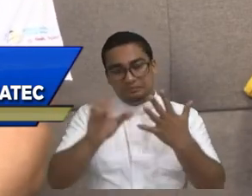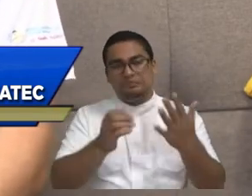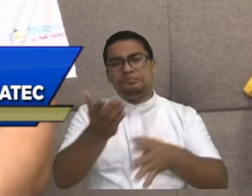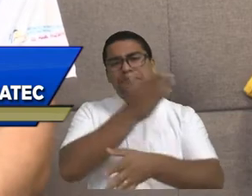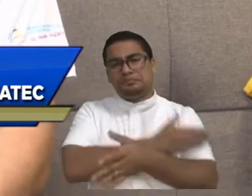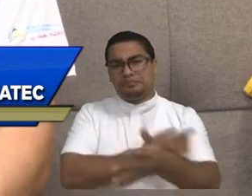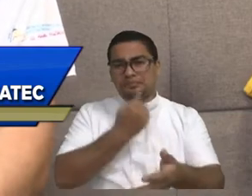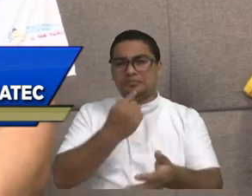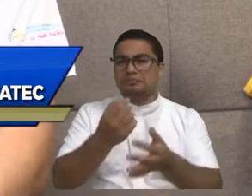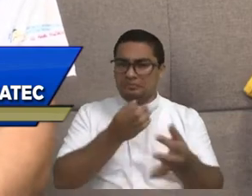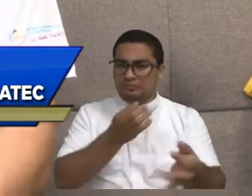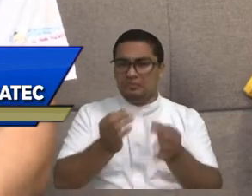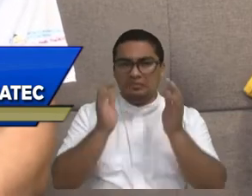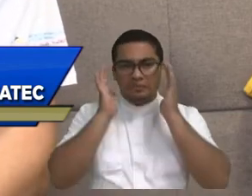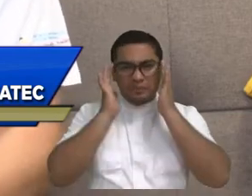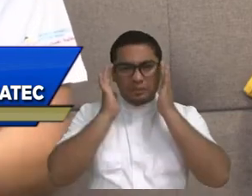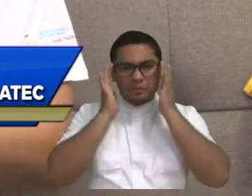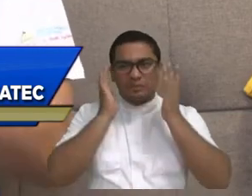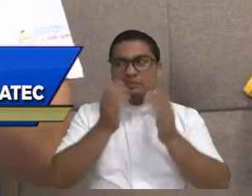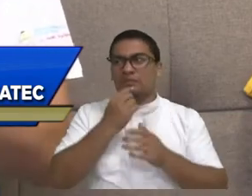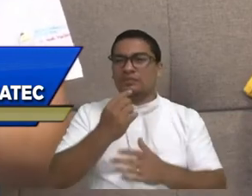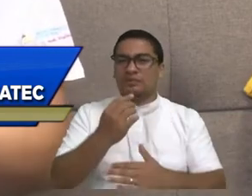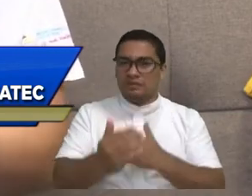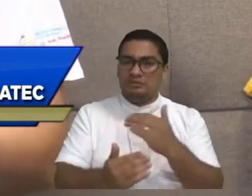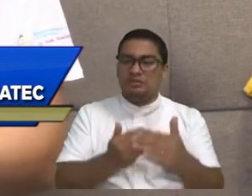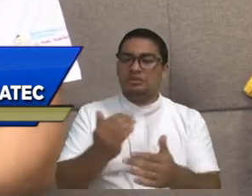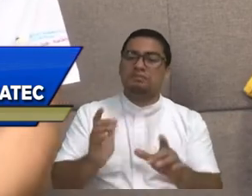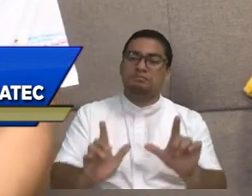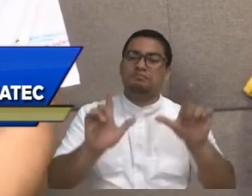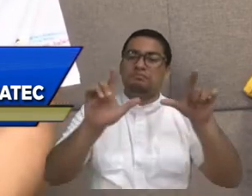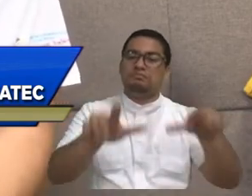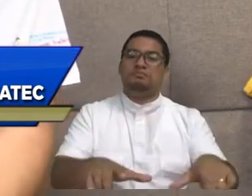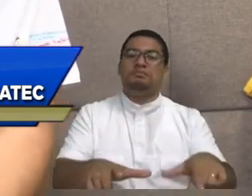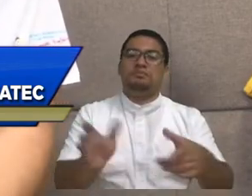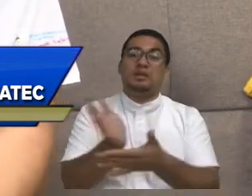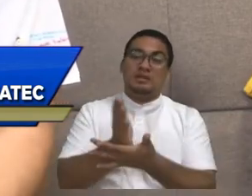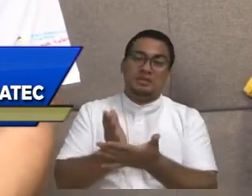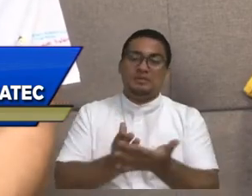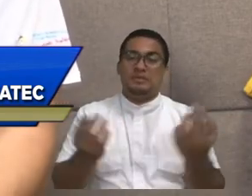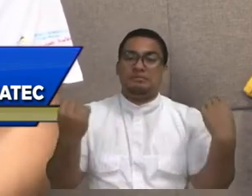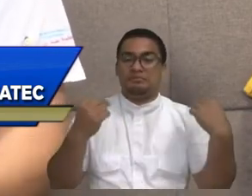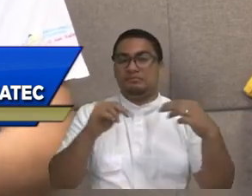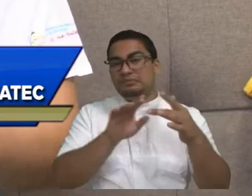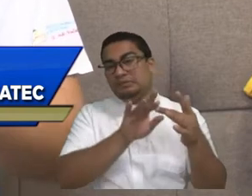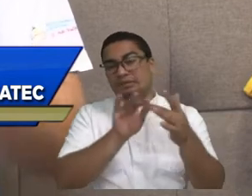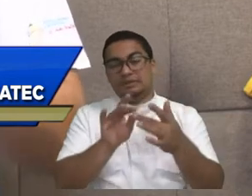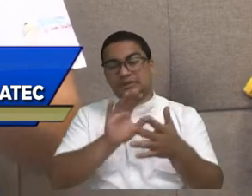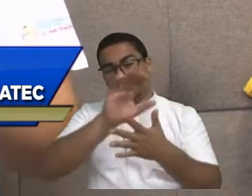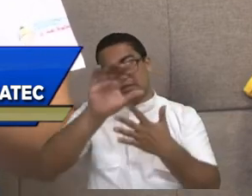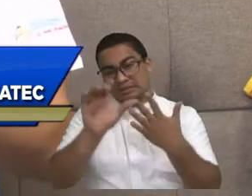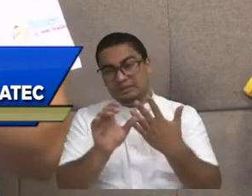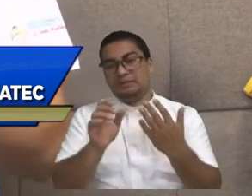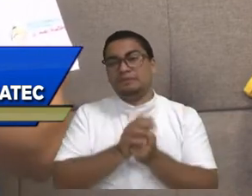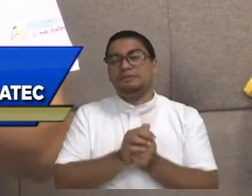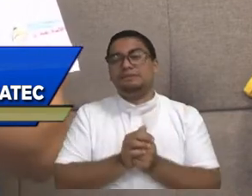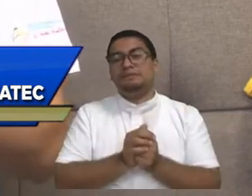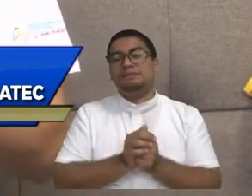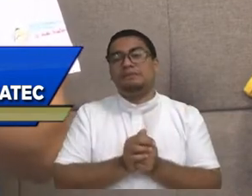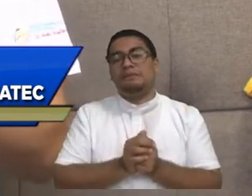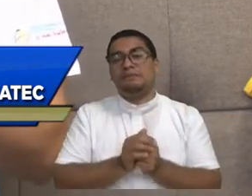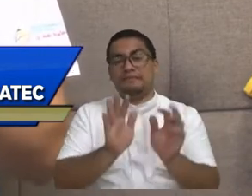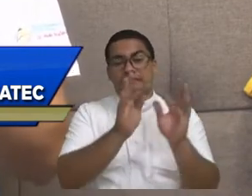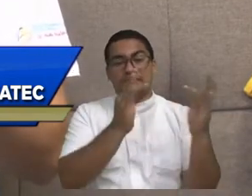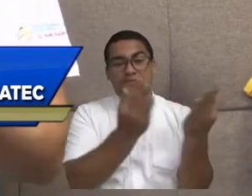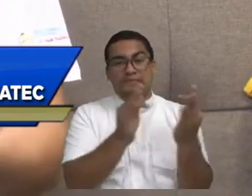y entonces estamos en el proceso de matrícula de estas carreras técnicas la familia puede optar